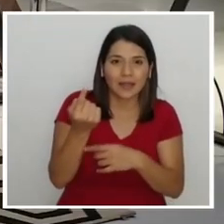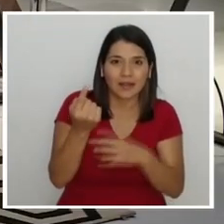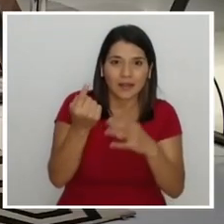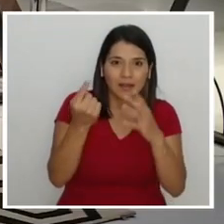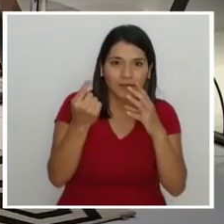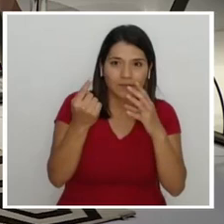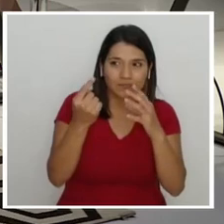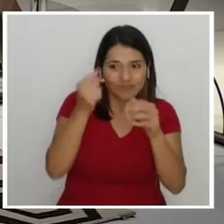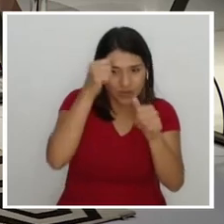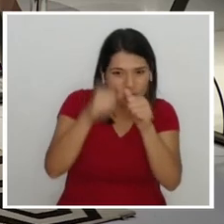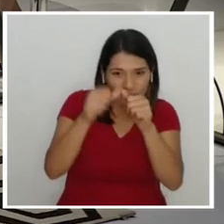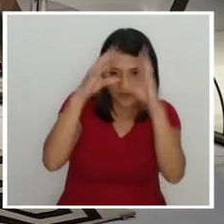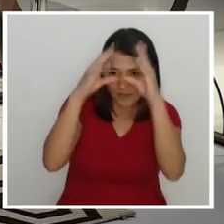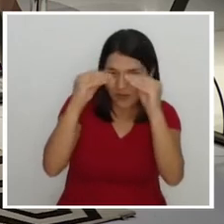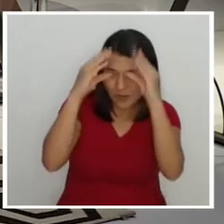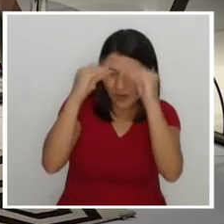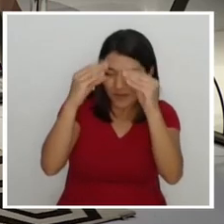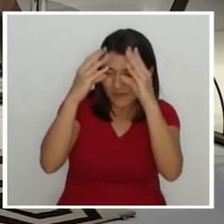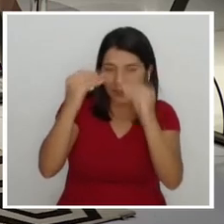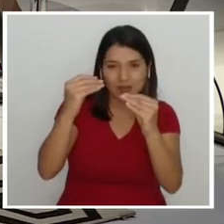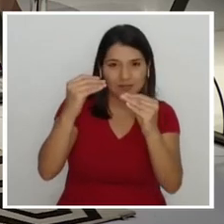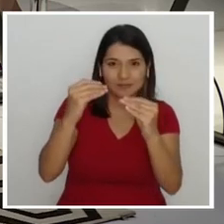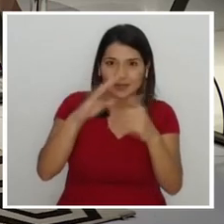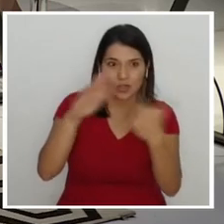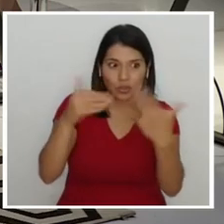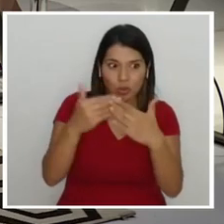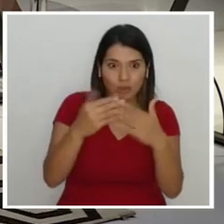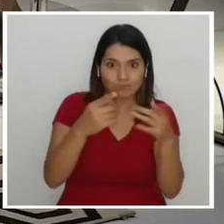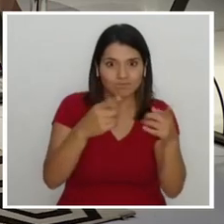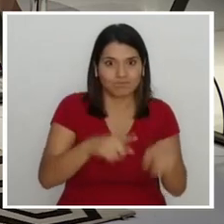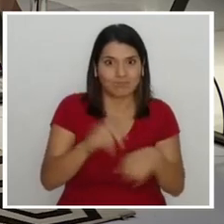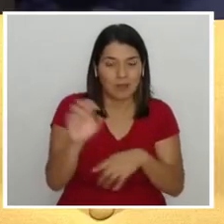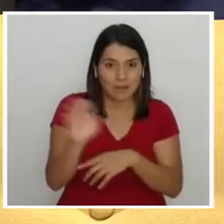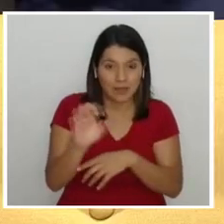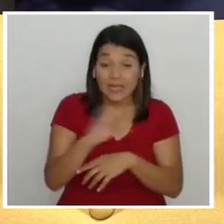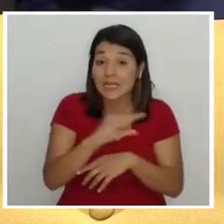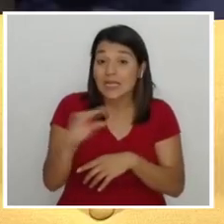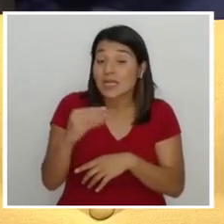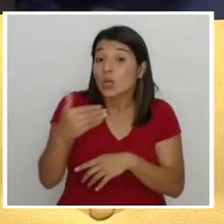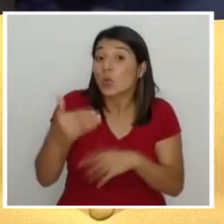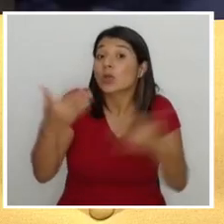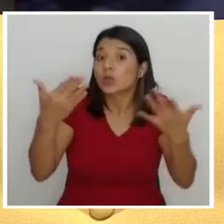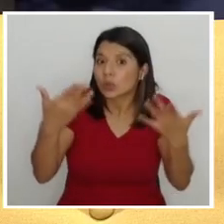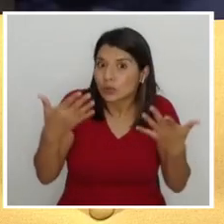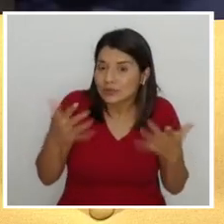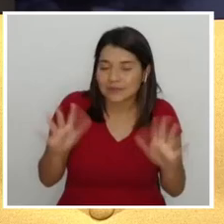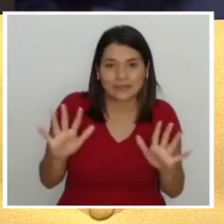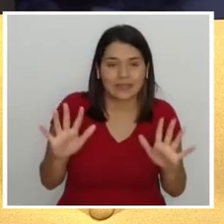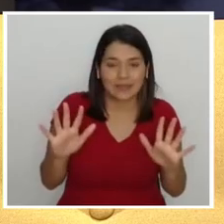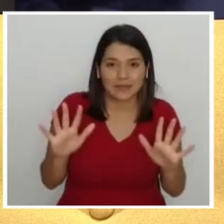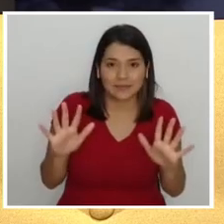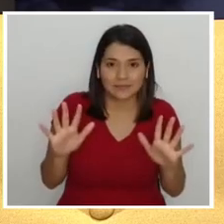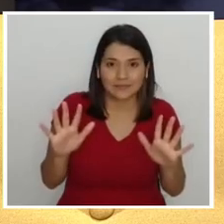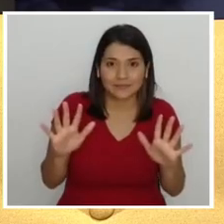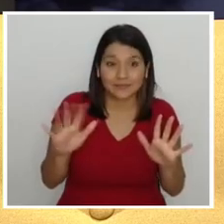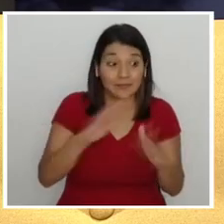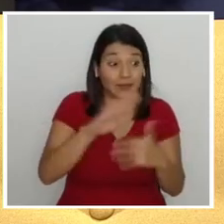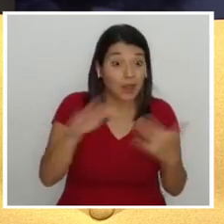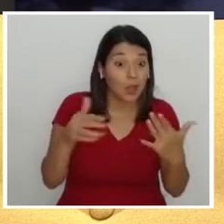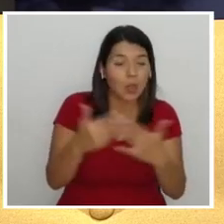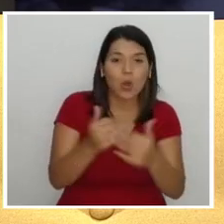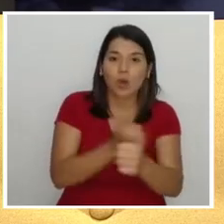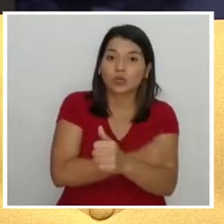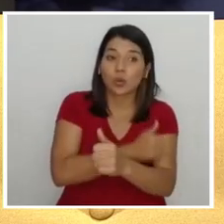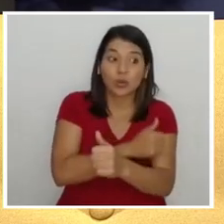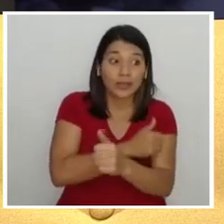accidente, y ya cuando definitivamente todas las autoridades y todos los cuerpos de